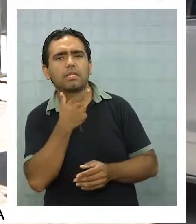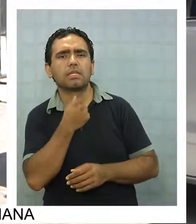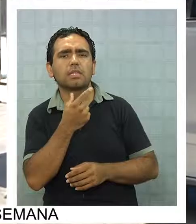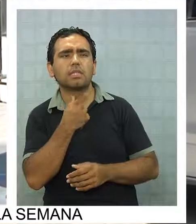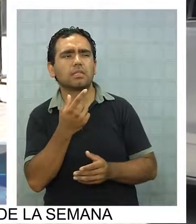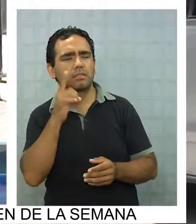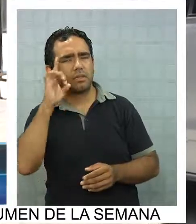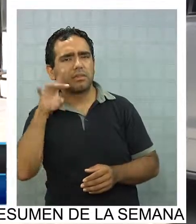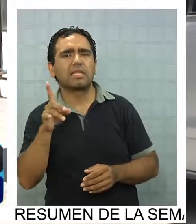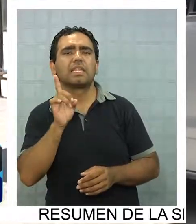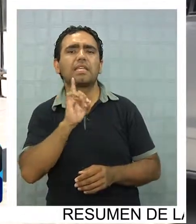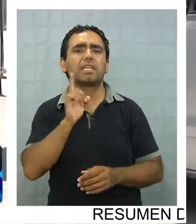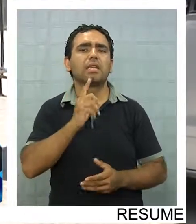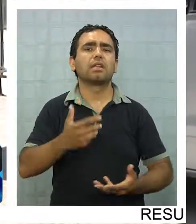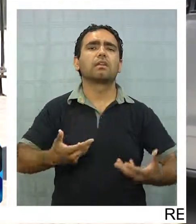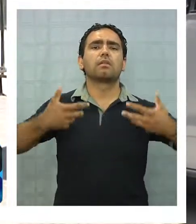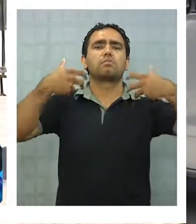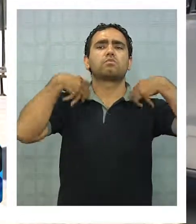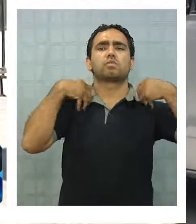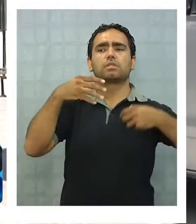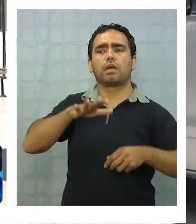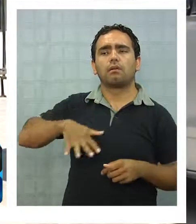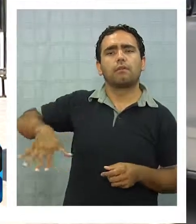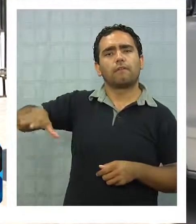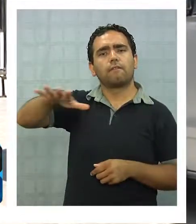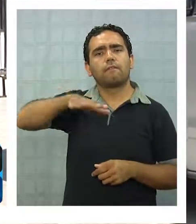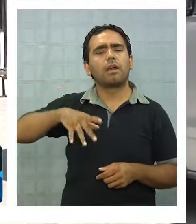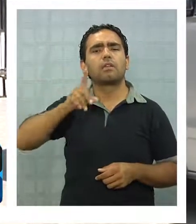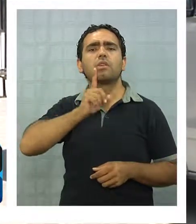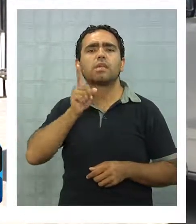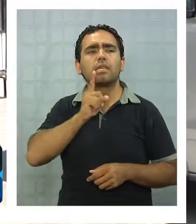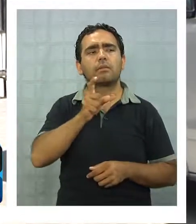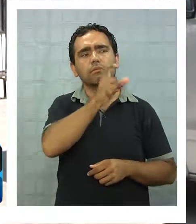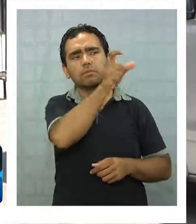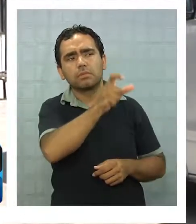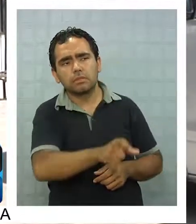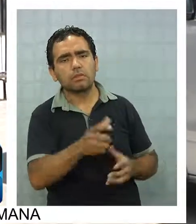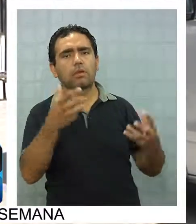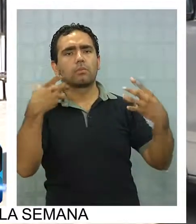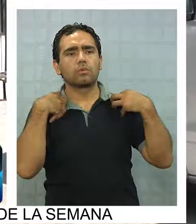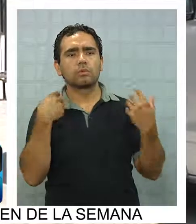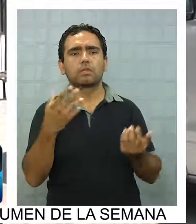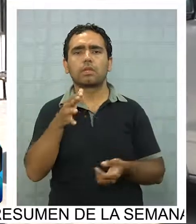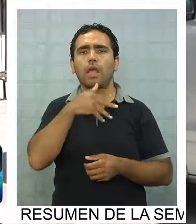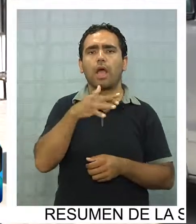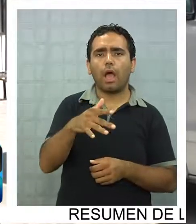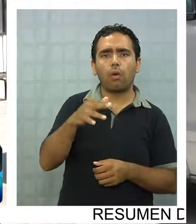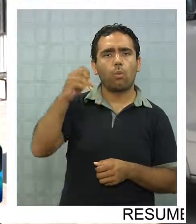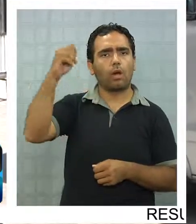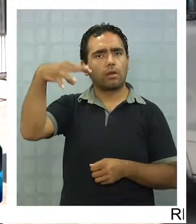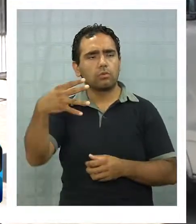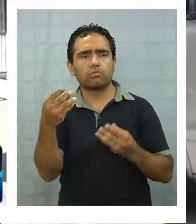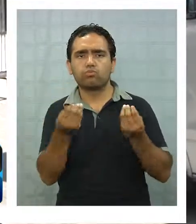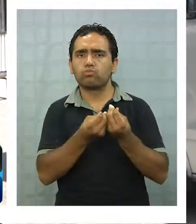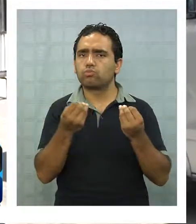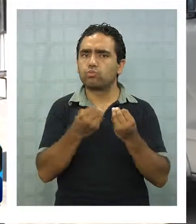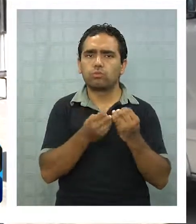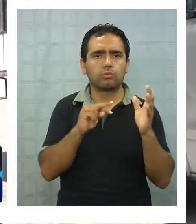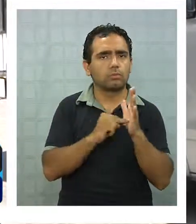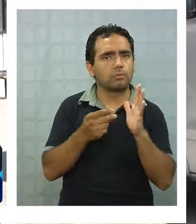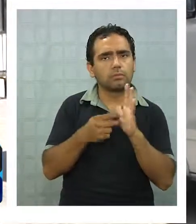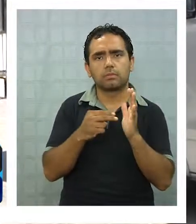cargo de los barrios, para poder asumir todas las necesidades del barrio, y lo que está sucediendo dentro del tema, tanto del agua, de la luz, que son las problemáticas que